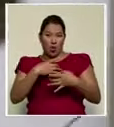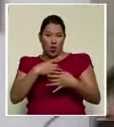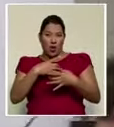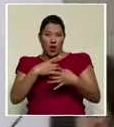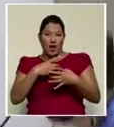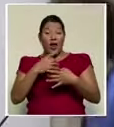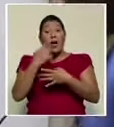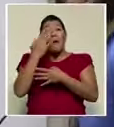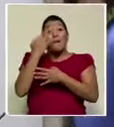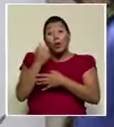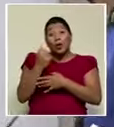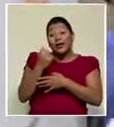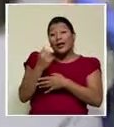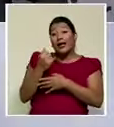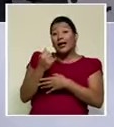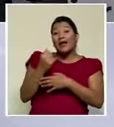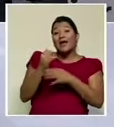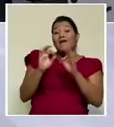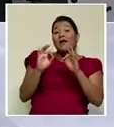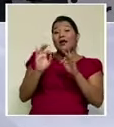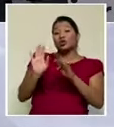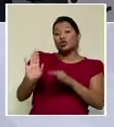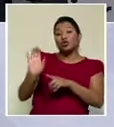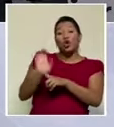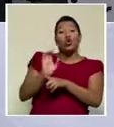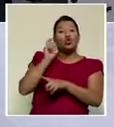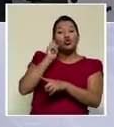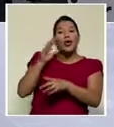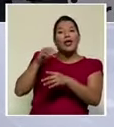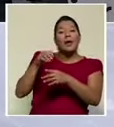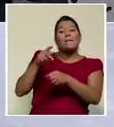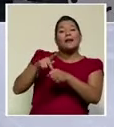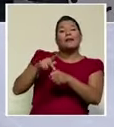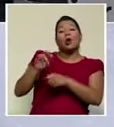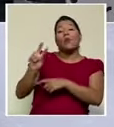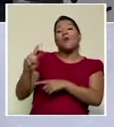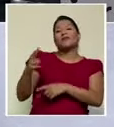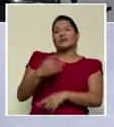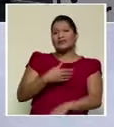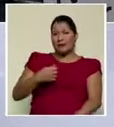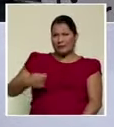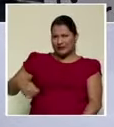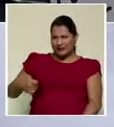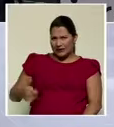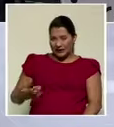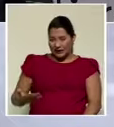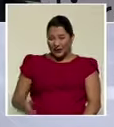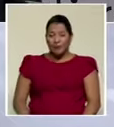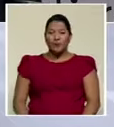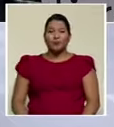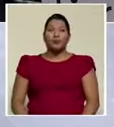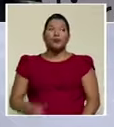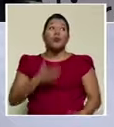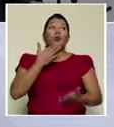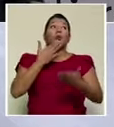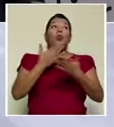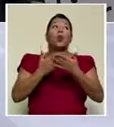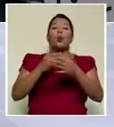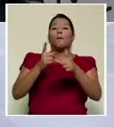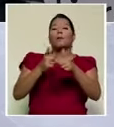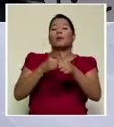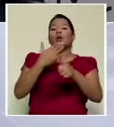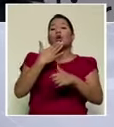el presidente del tribunal electoral. Joseph. Bueno, sí, en primer lugar, muchas gracias por la